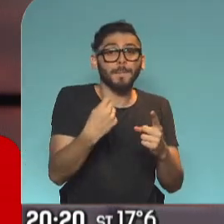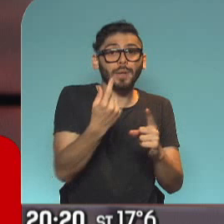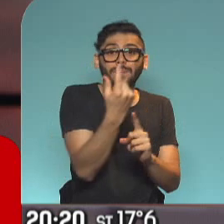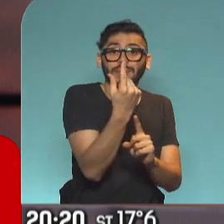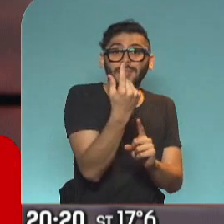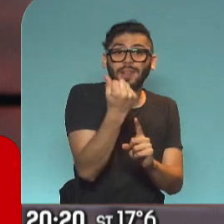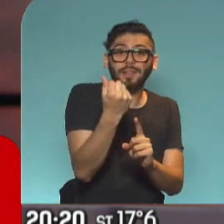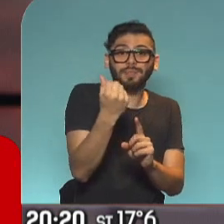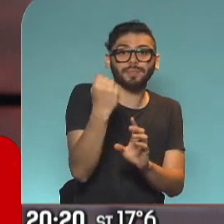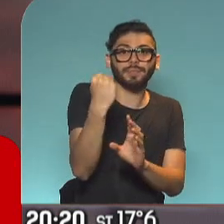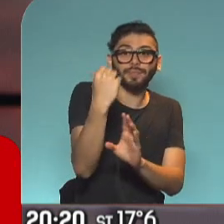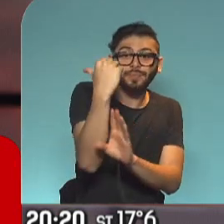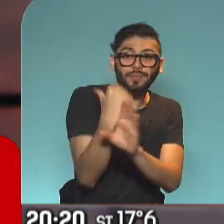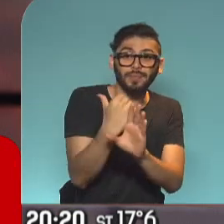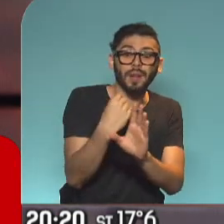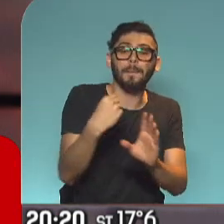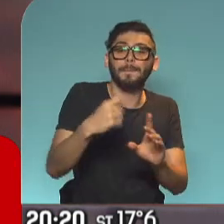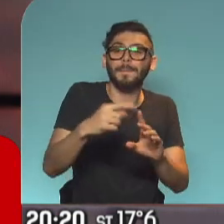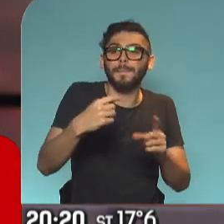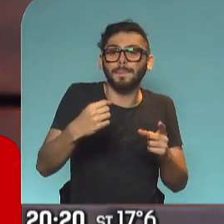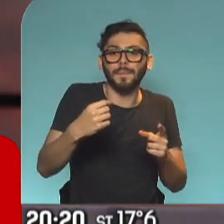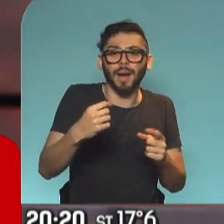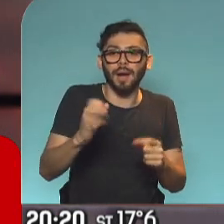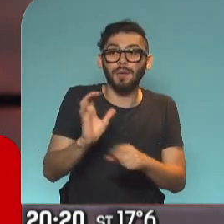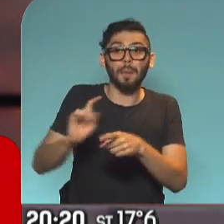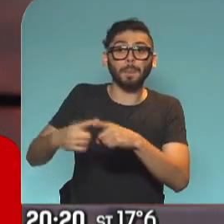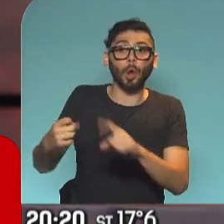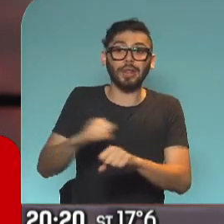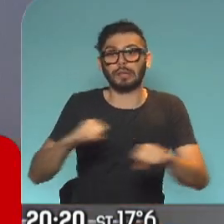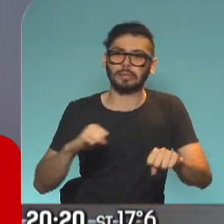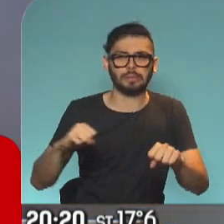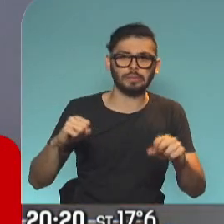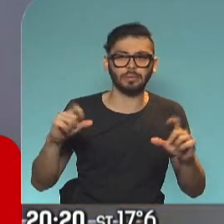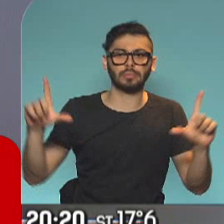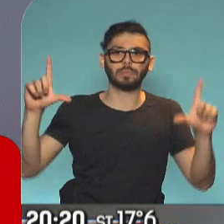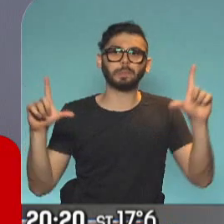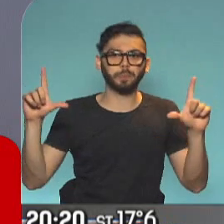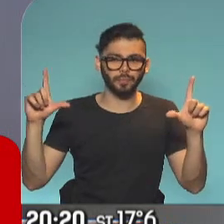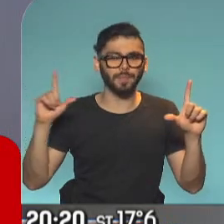para las operaciones mediáticas, por un lado, y por la desestabilización política, por el otro. Y mal que nos pese, somos todos